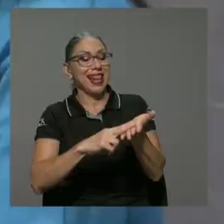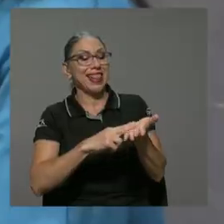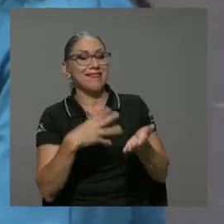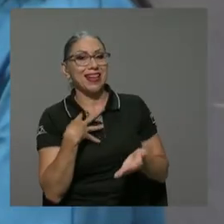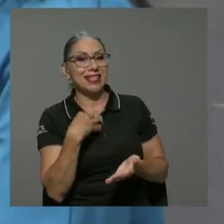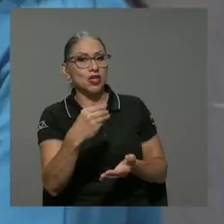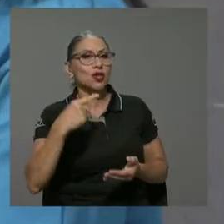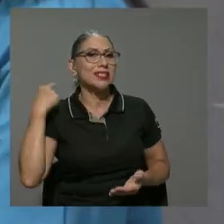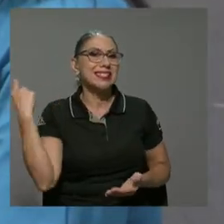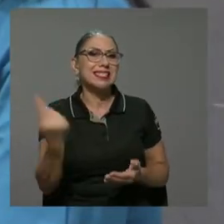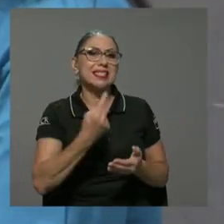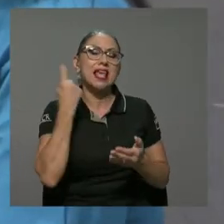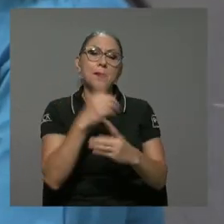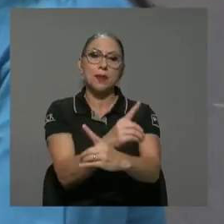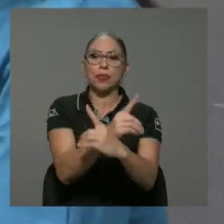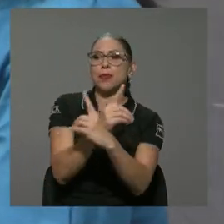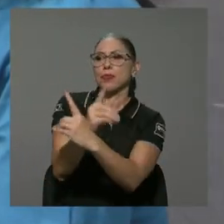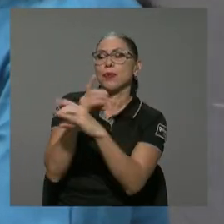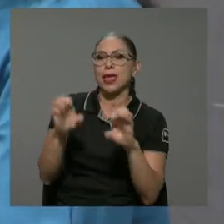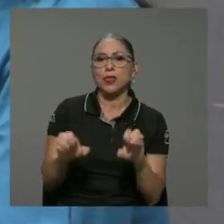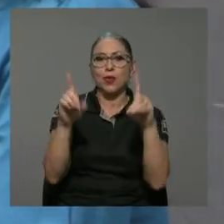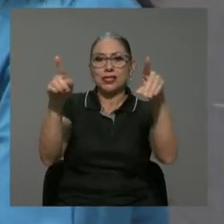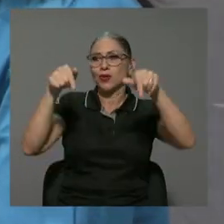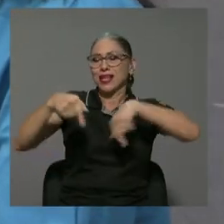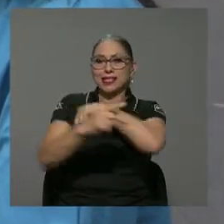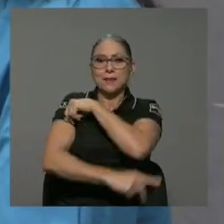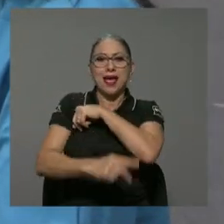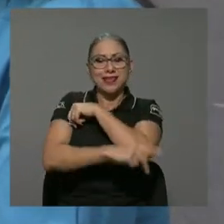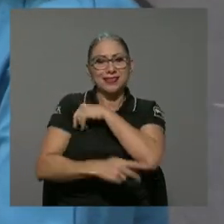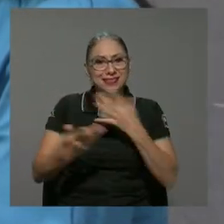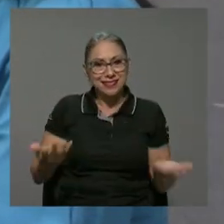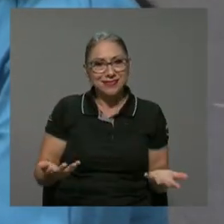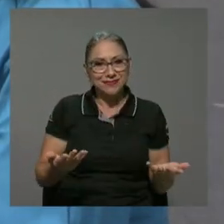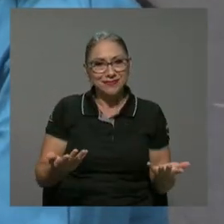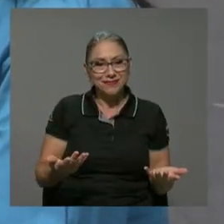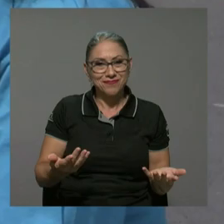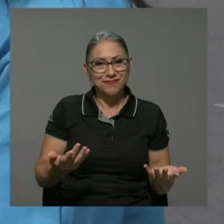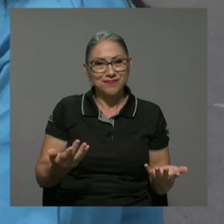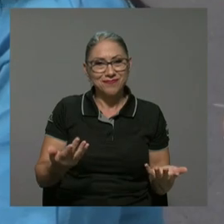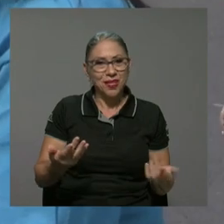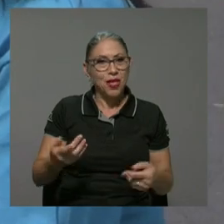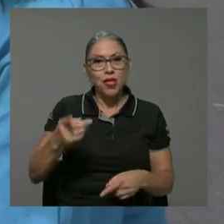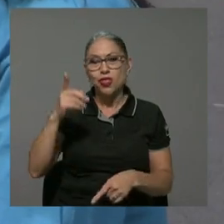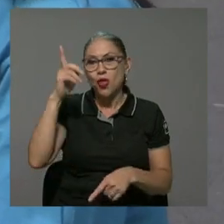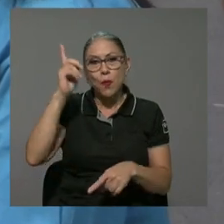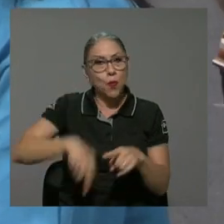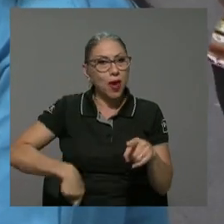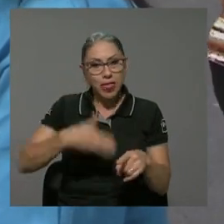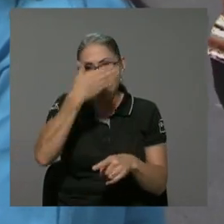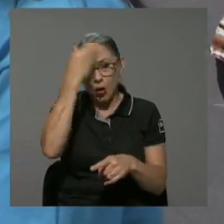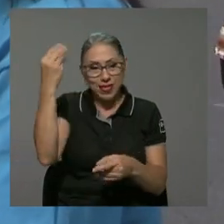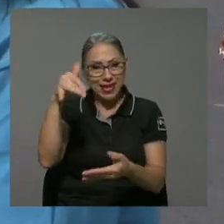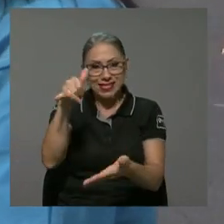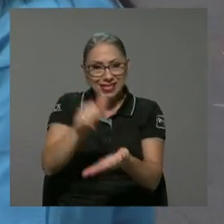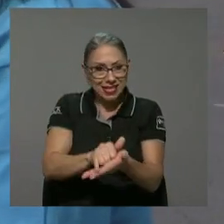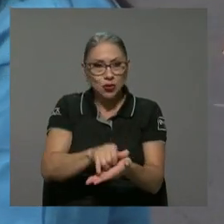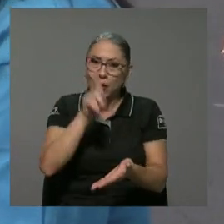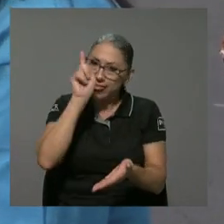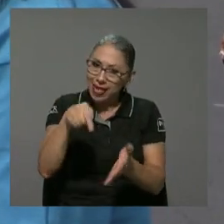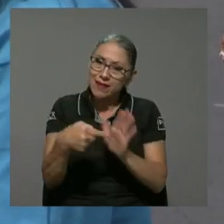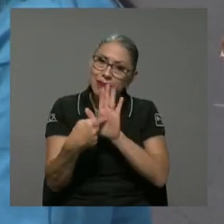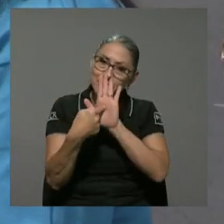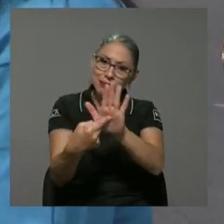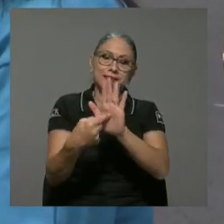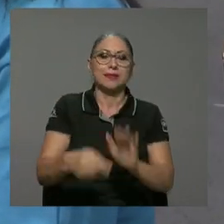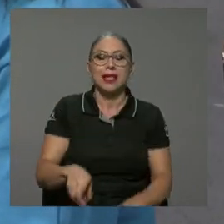un baluarte de la educación en este país. Eso no puede dejar de rescatarse y de resaltarse. Si